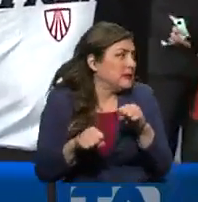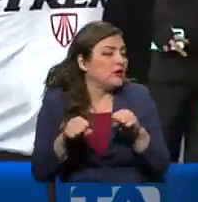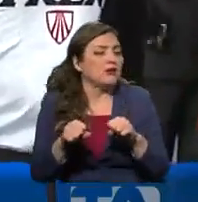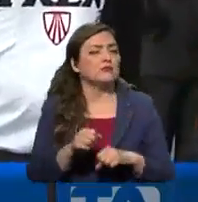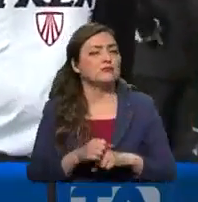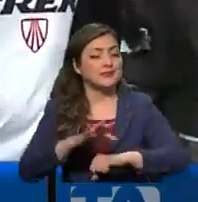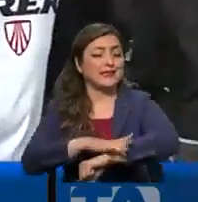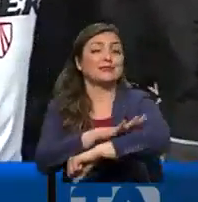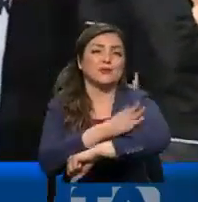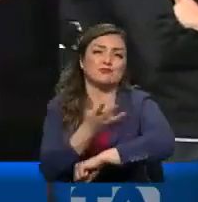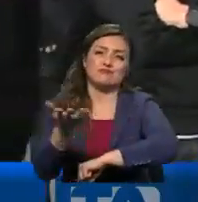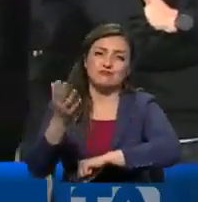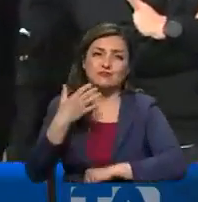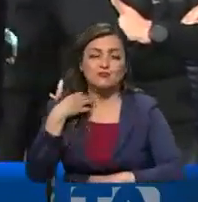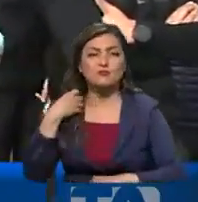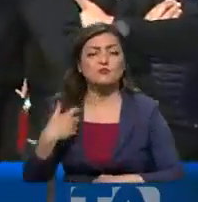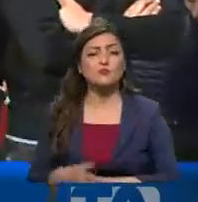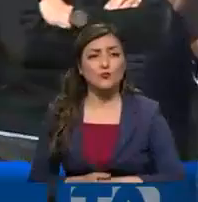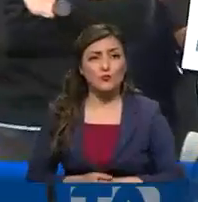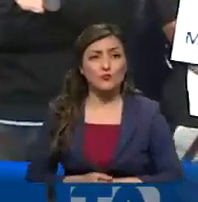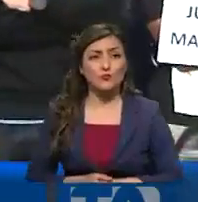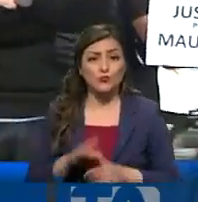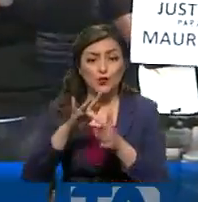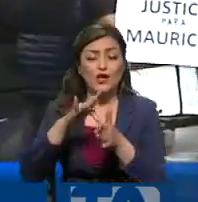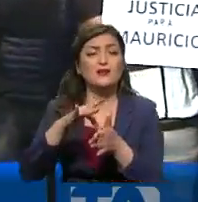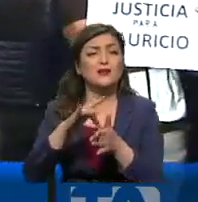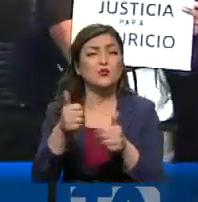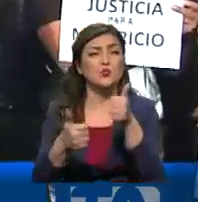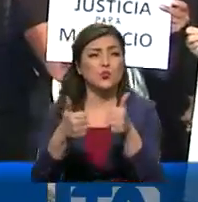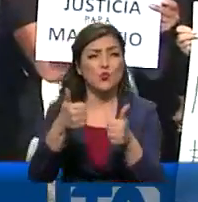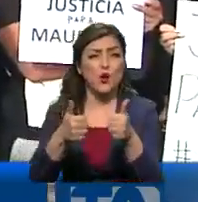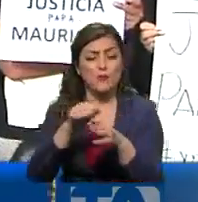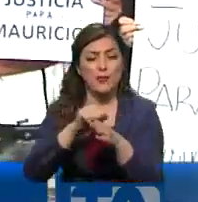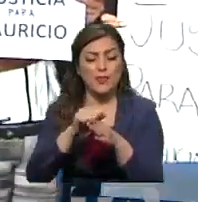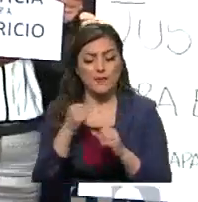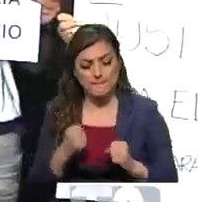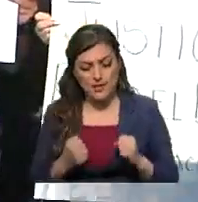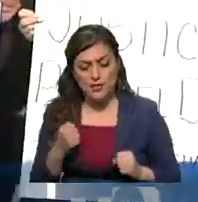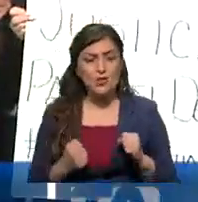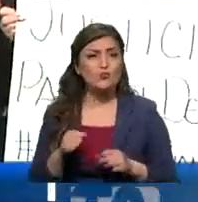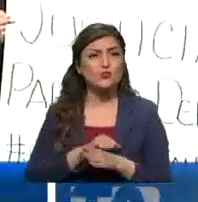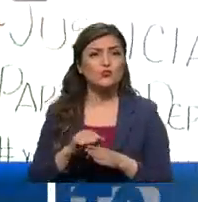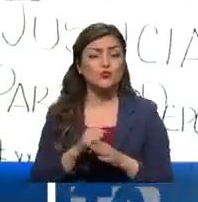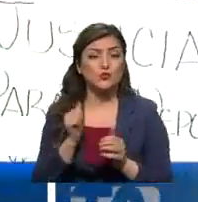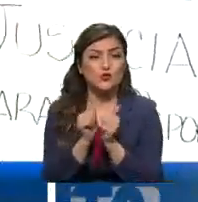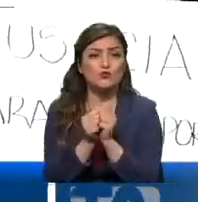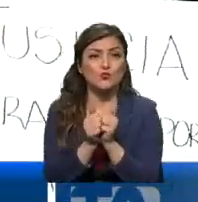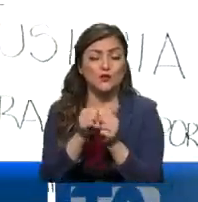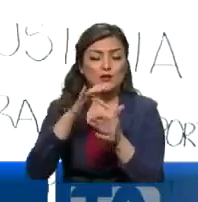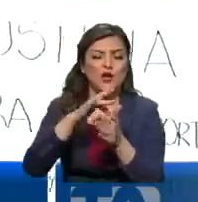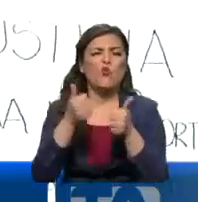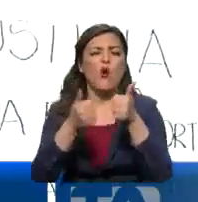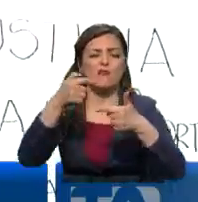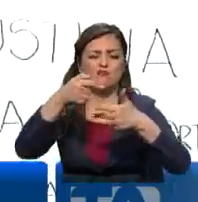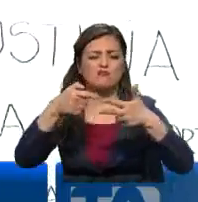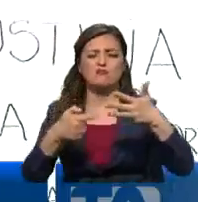carretera. Precisamente, ¿cuáles son esos riesgos a los que ustedes se enfrentan actualmente cuando están en carretera, cuando están practicando deporte en una vía? Y